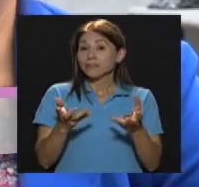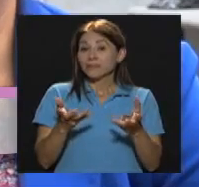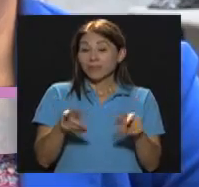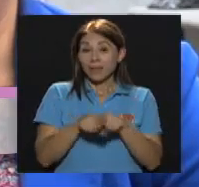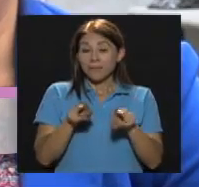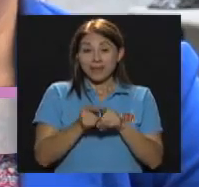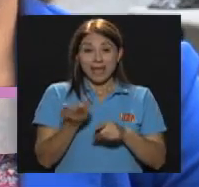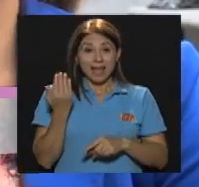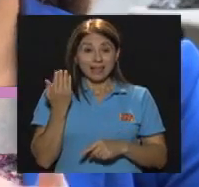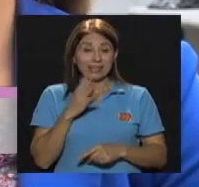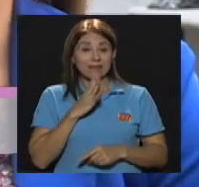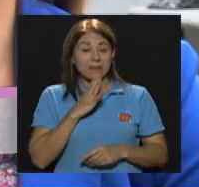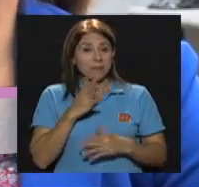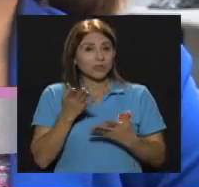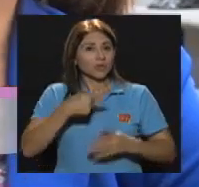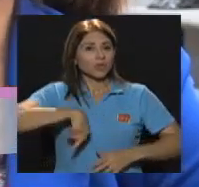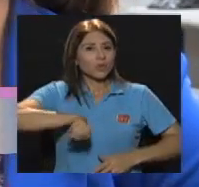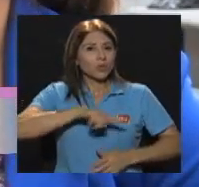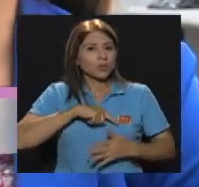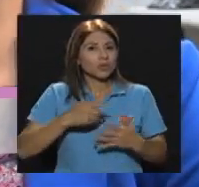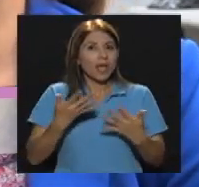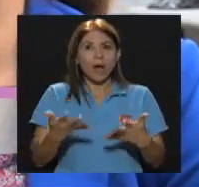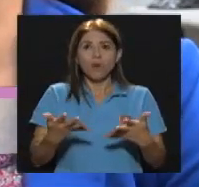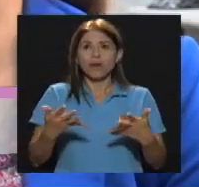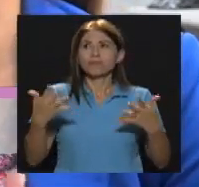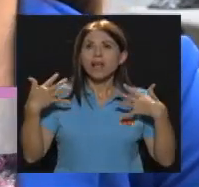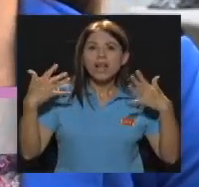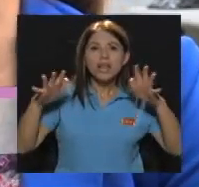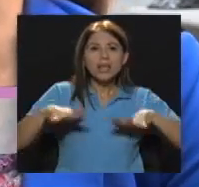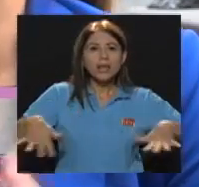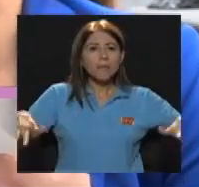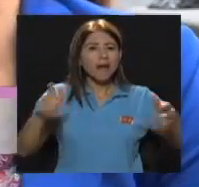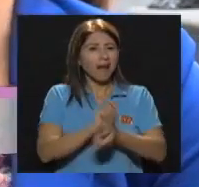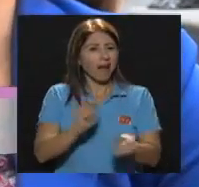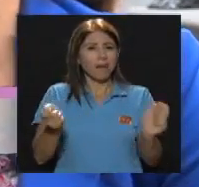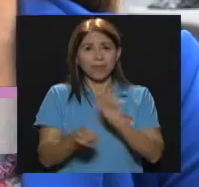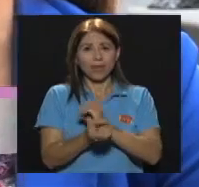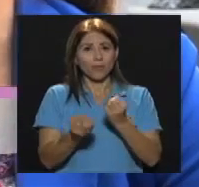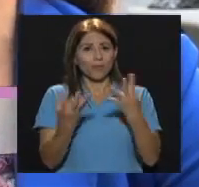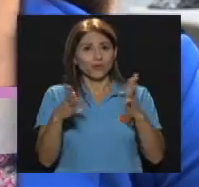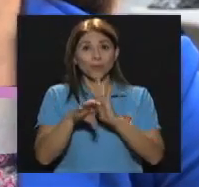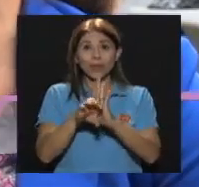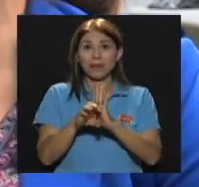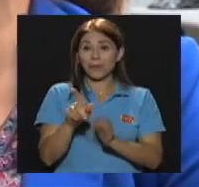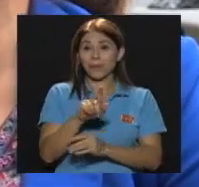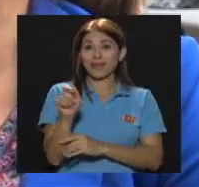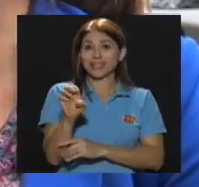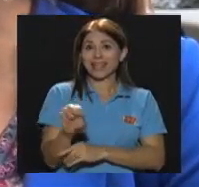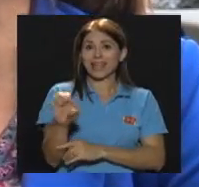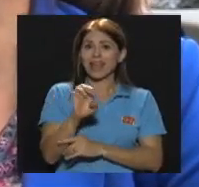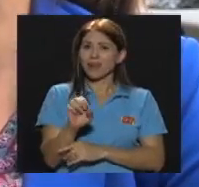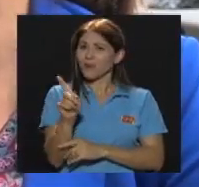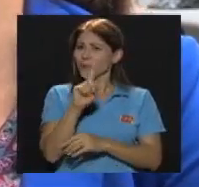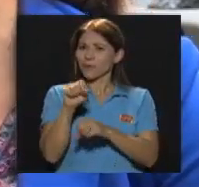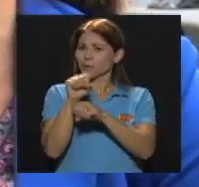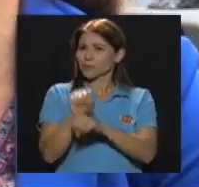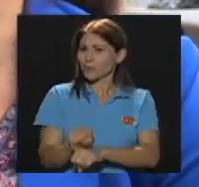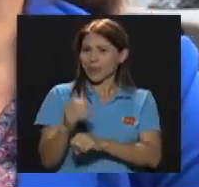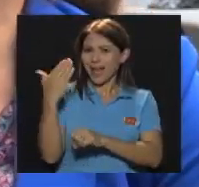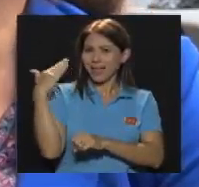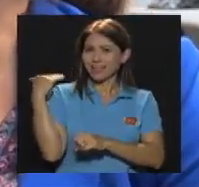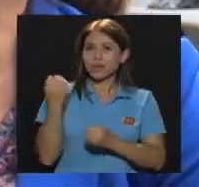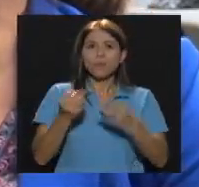Saúl y yo, porque doña Eugenia, ahora ha cambiado tanto el clima, ¿verdad? Vivimos un enero, yo diría que atípico, muchas personas dijeron muy ventoso, mucho